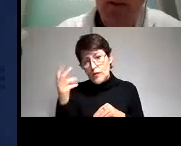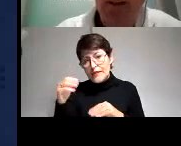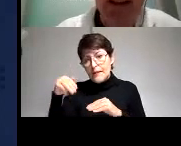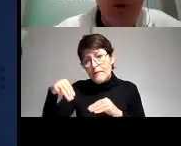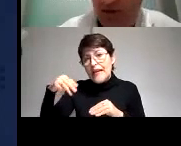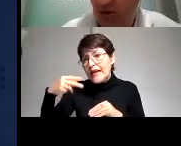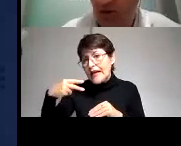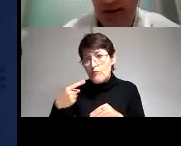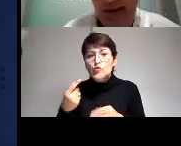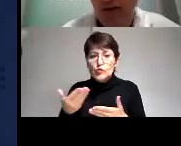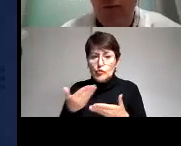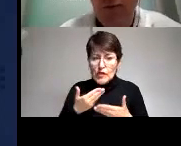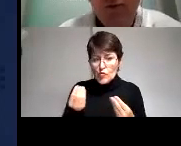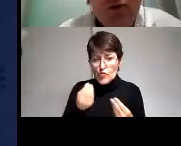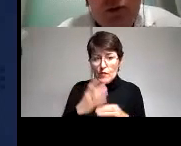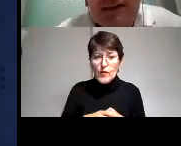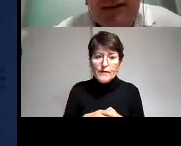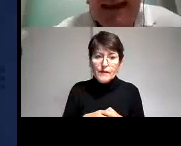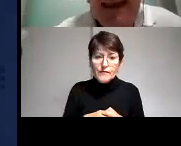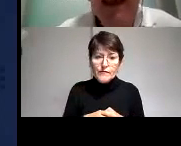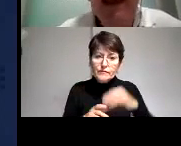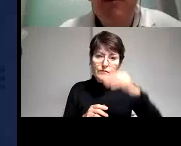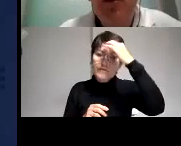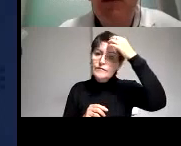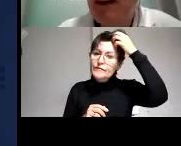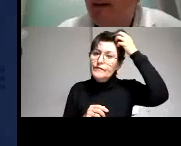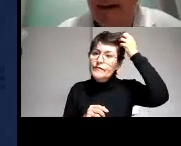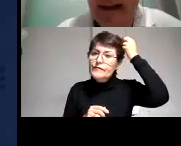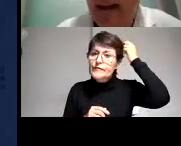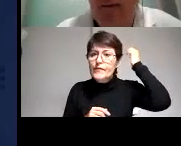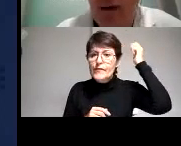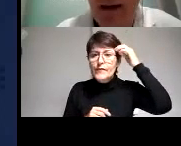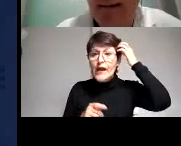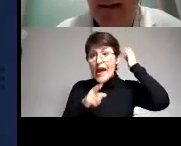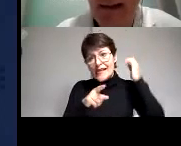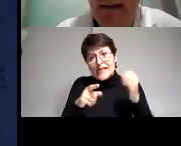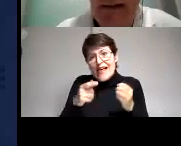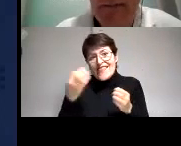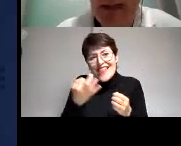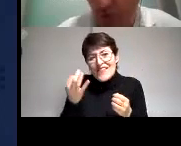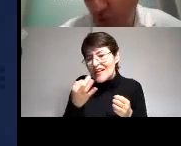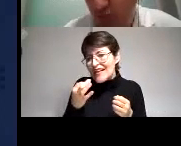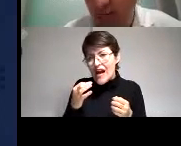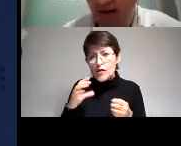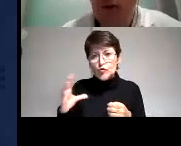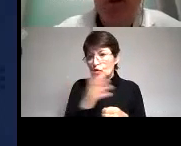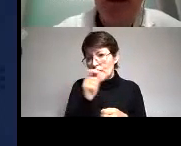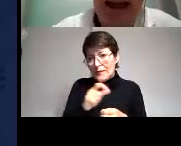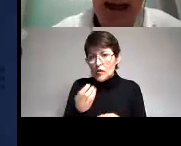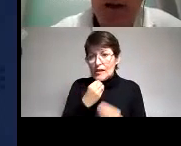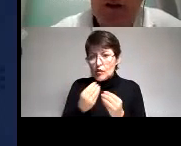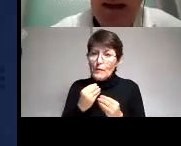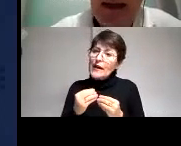3 cápsulas al día. Por lo tanto, un producto que a mi modo de ver debería formar parte de nuestros